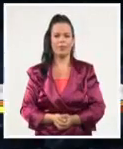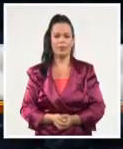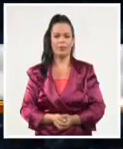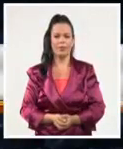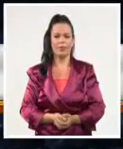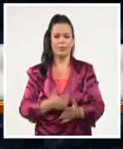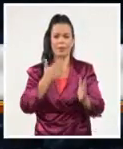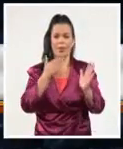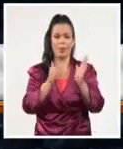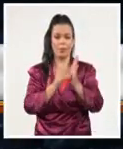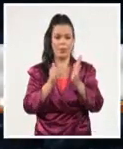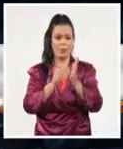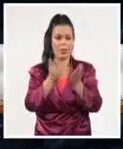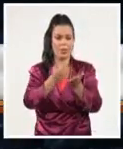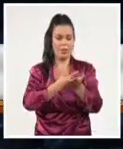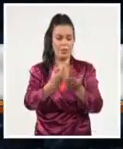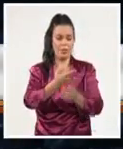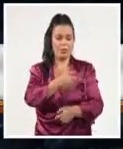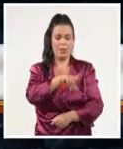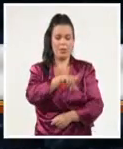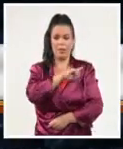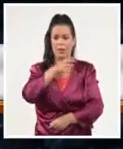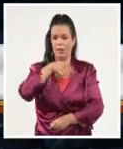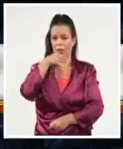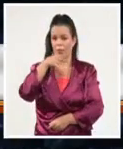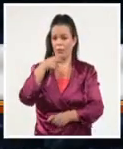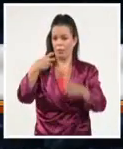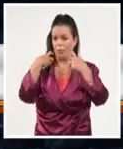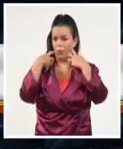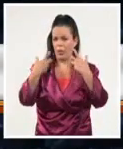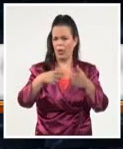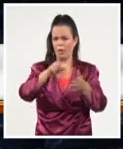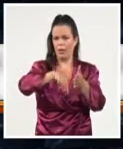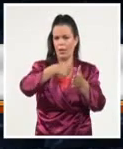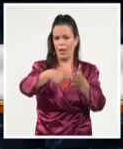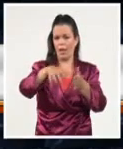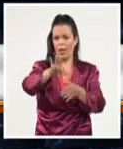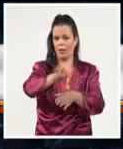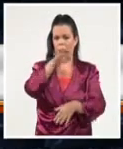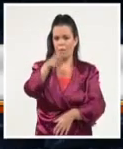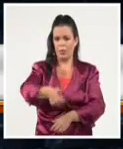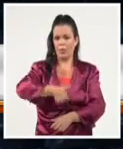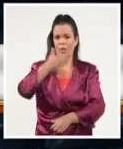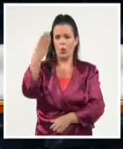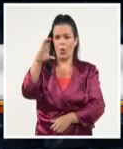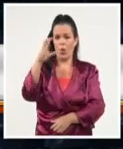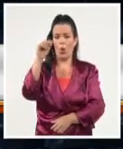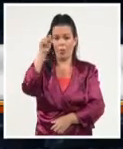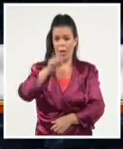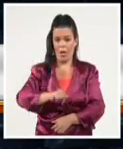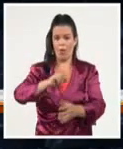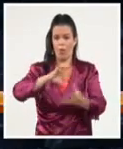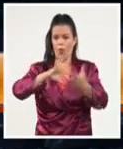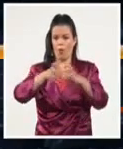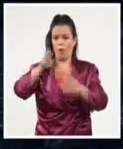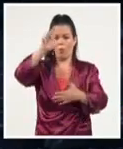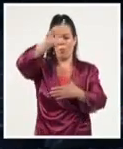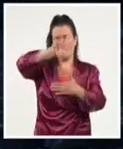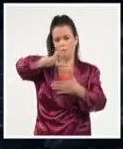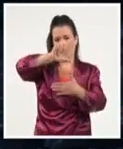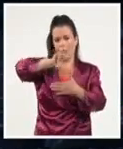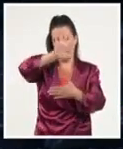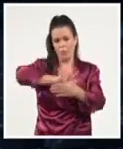Buenas tardes. La semana pasada ya les adelantaba la importancia de las elecciones colombianas en el escenario político latinoamericano junto